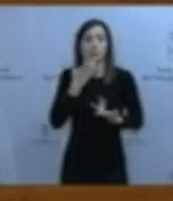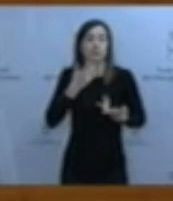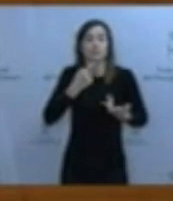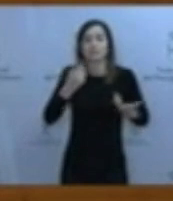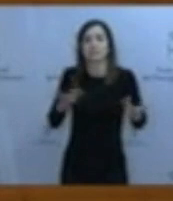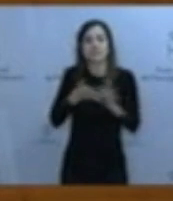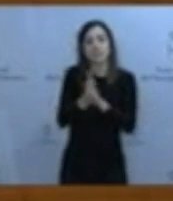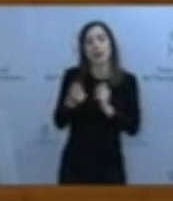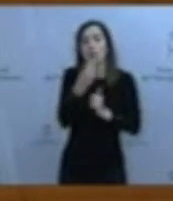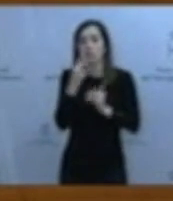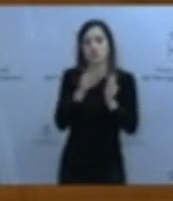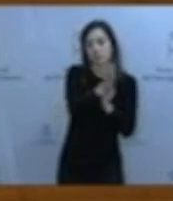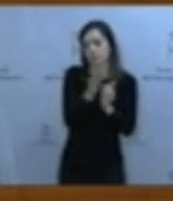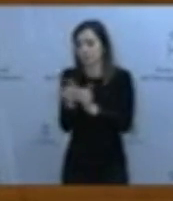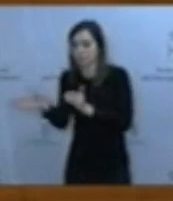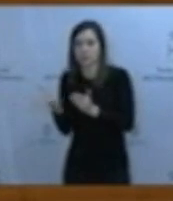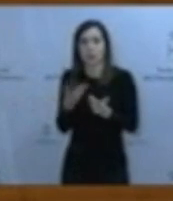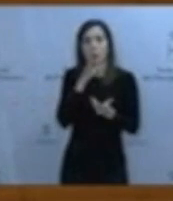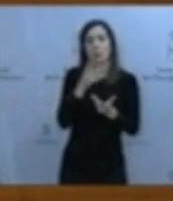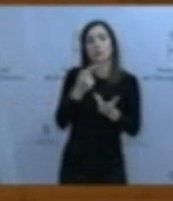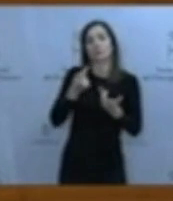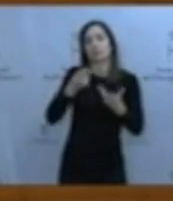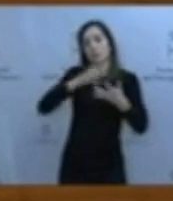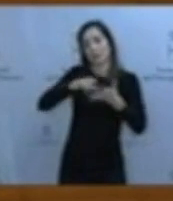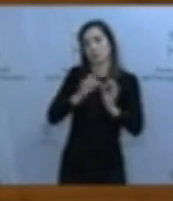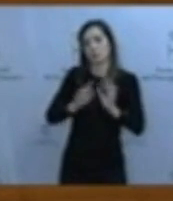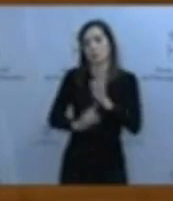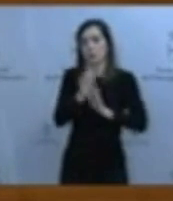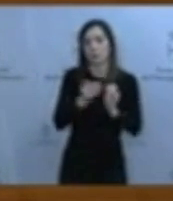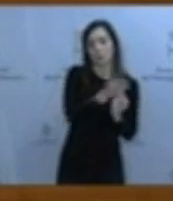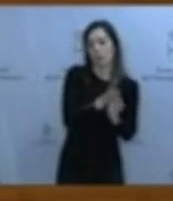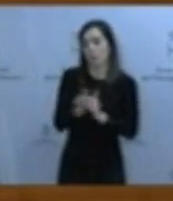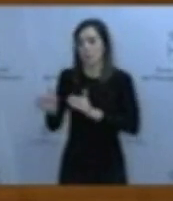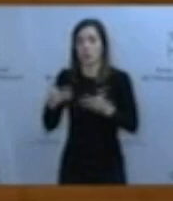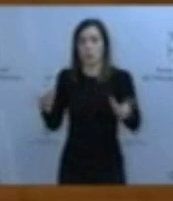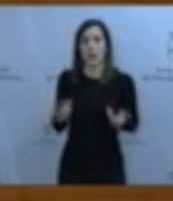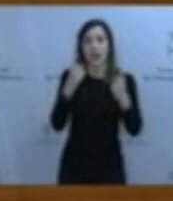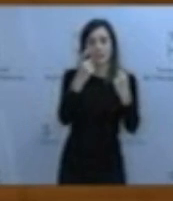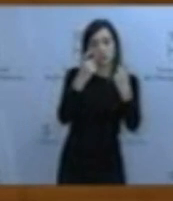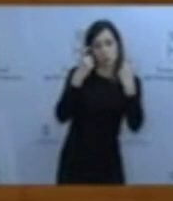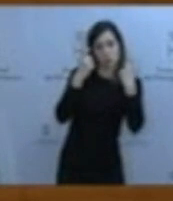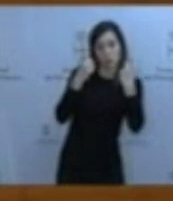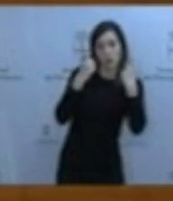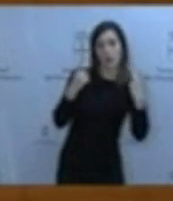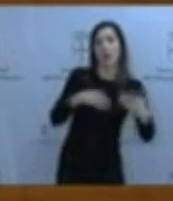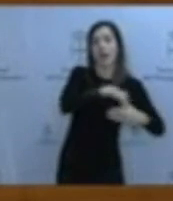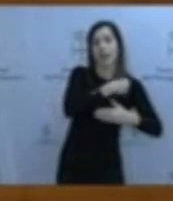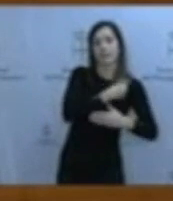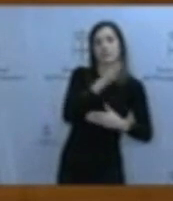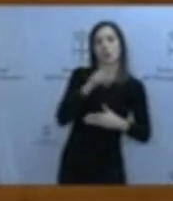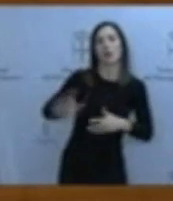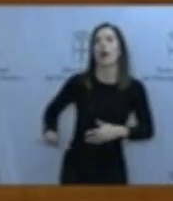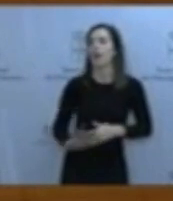perverso de dos vías cuando se ponen en marcha estos mecanismos. Se encamina a los estudiantes o hacia la excelencia por el camino